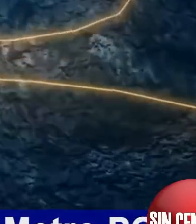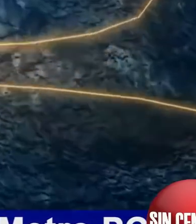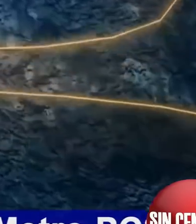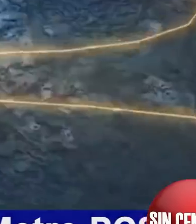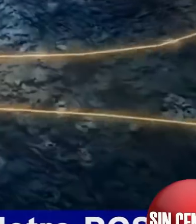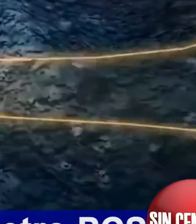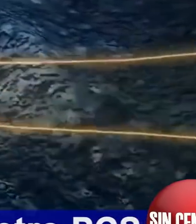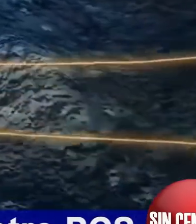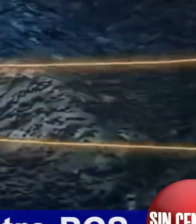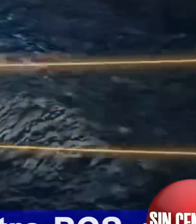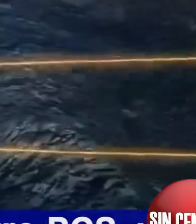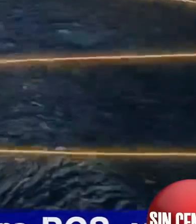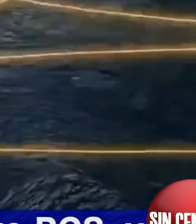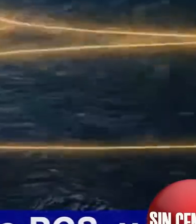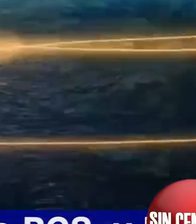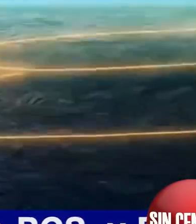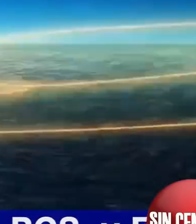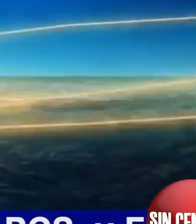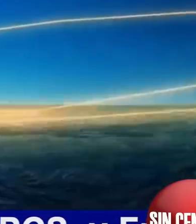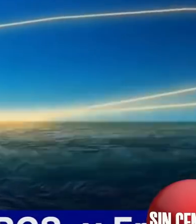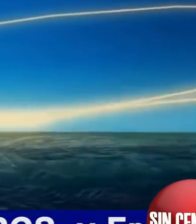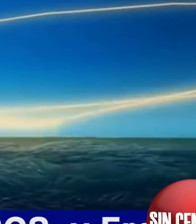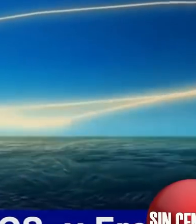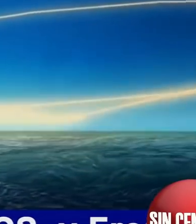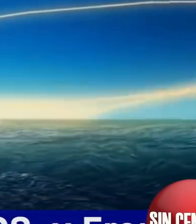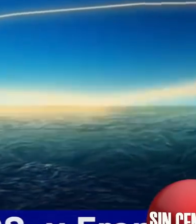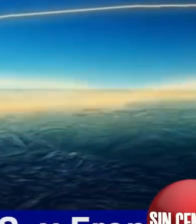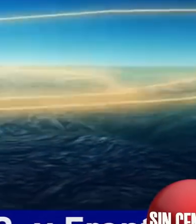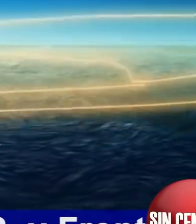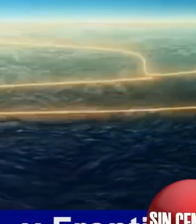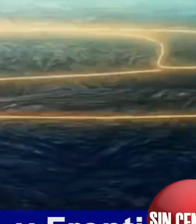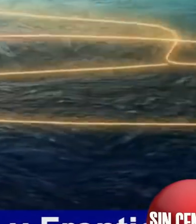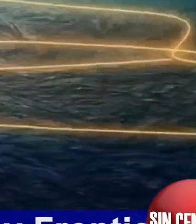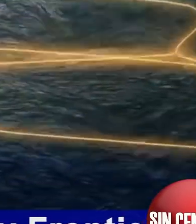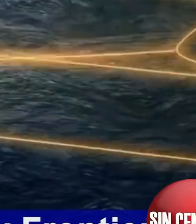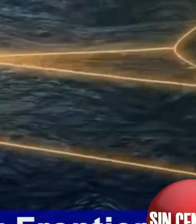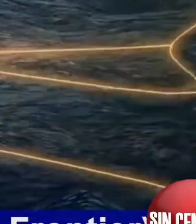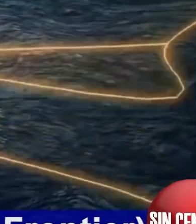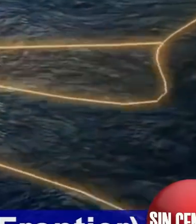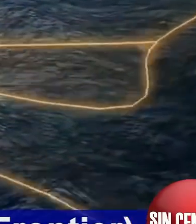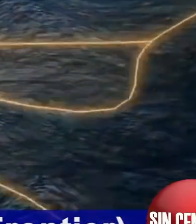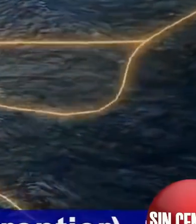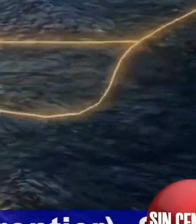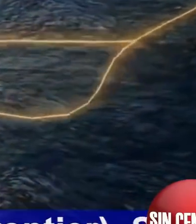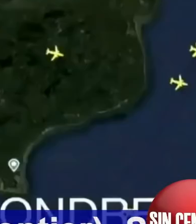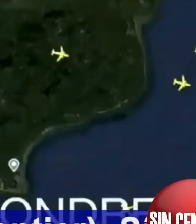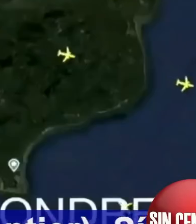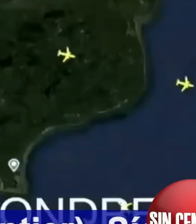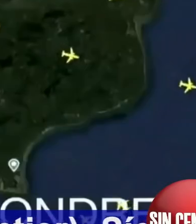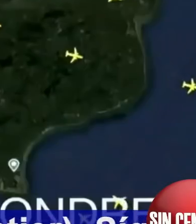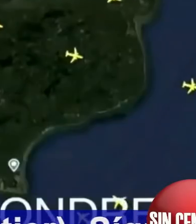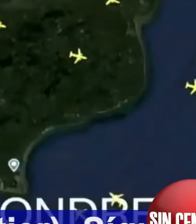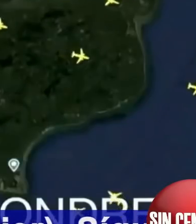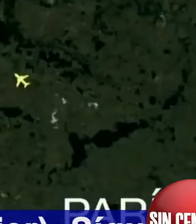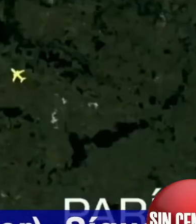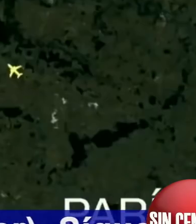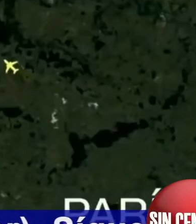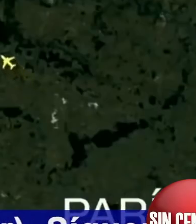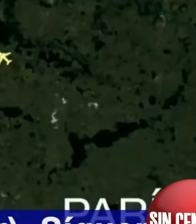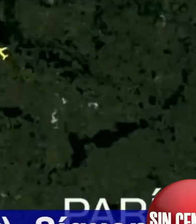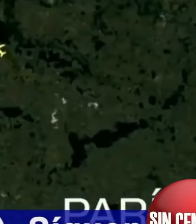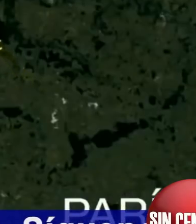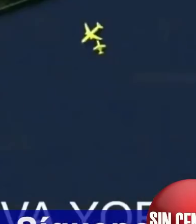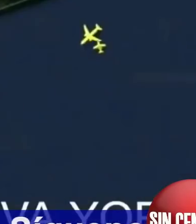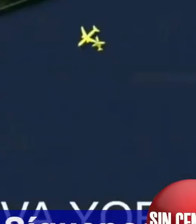Estos diseños del espacio aéreo se utilizan en ciudades donde existen varios aeropuertos, como son Londres,